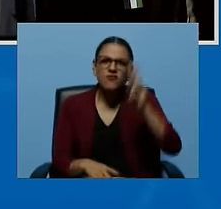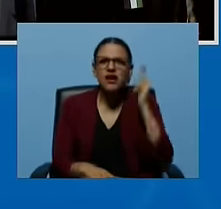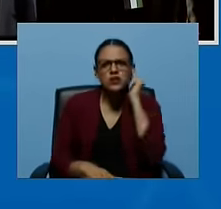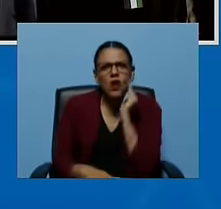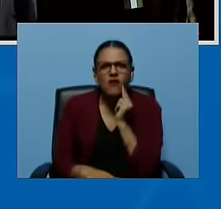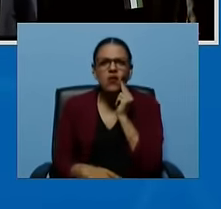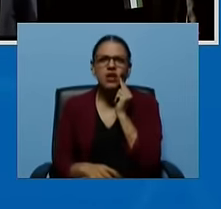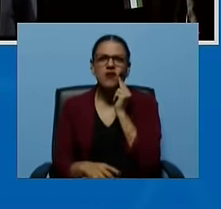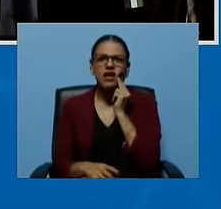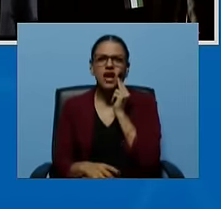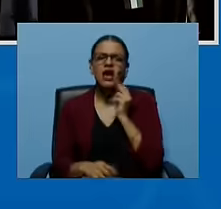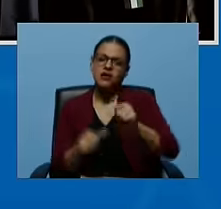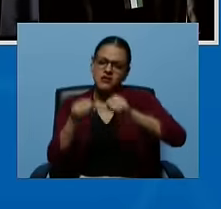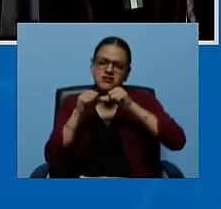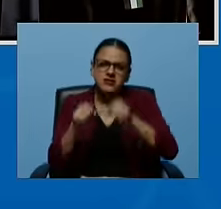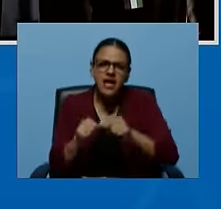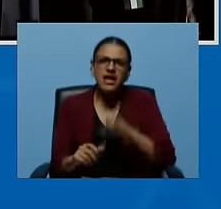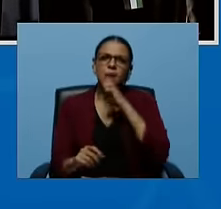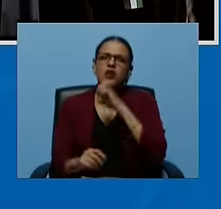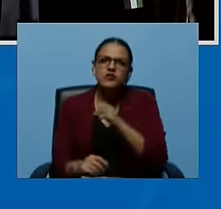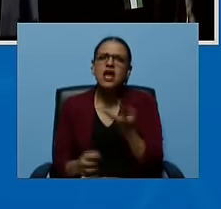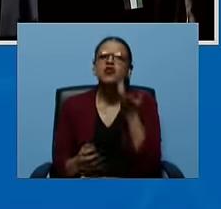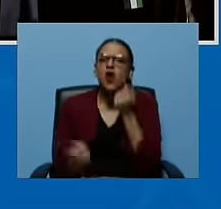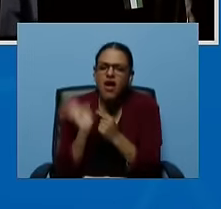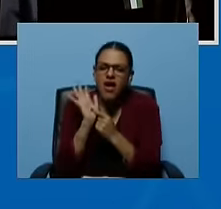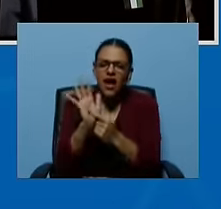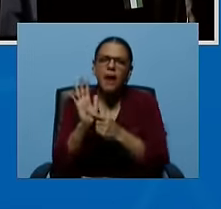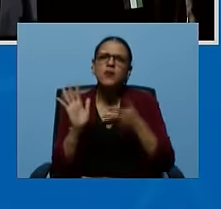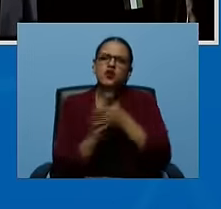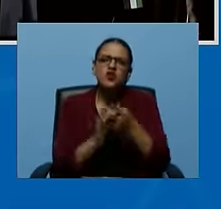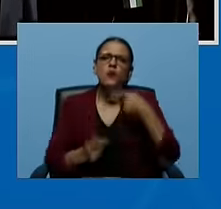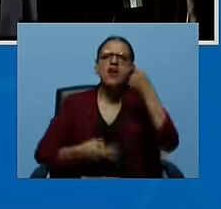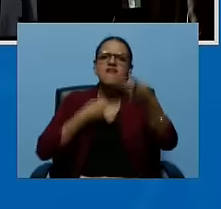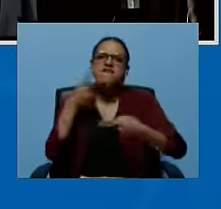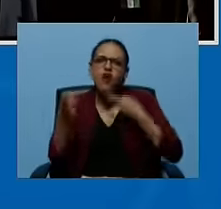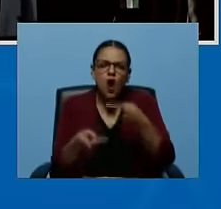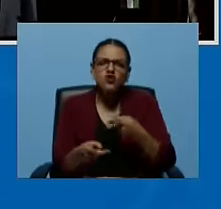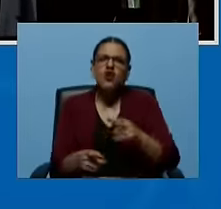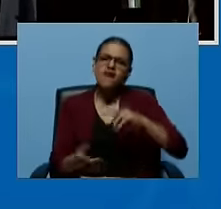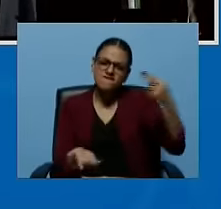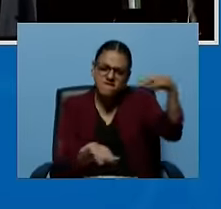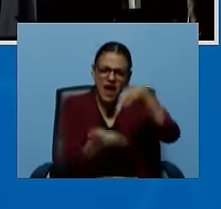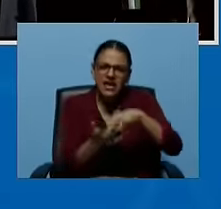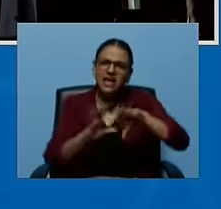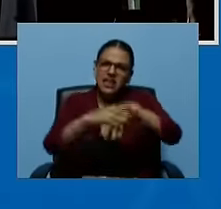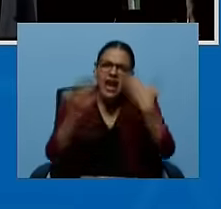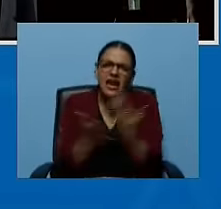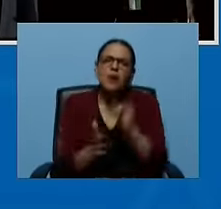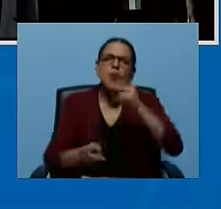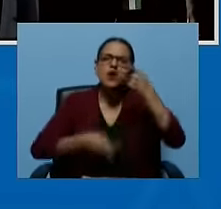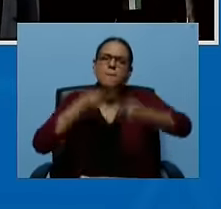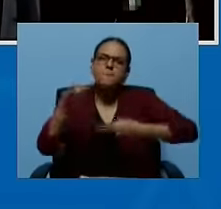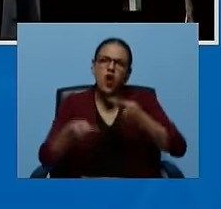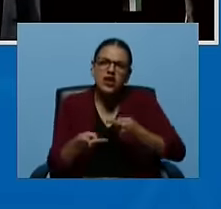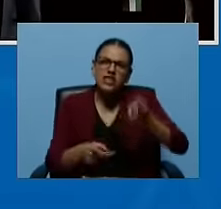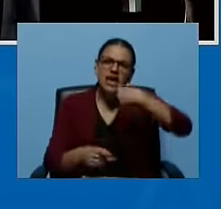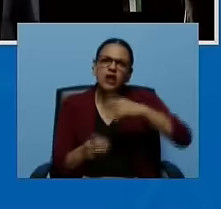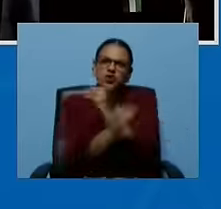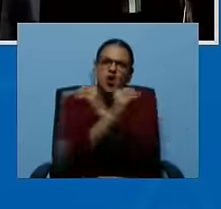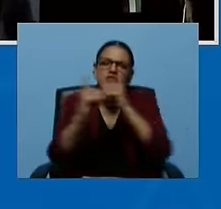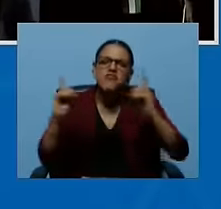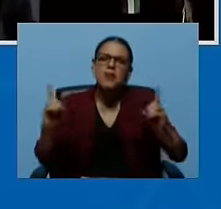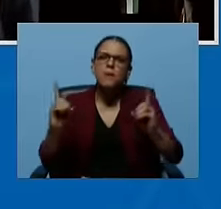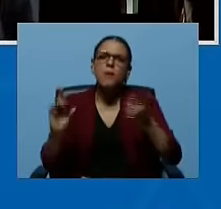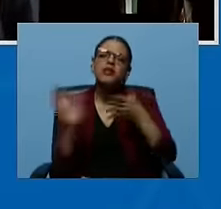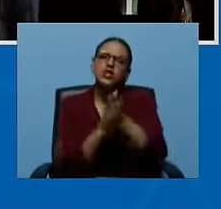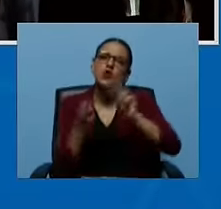bolivariana seguirá siendo ejemplo de voz valiente en el mundo y de la política diplomática